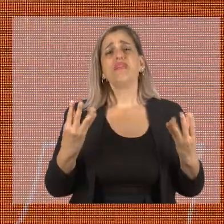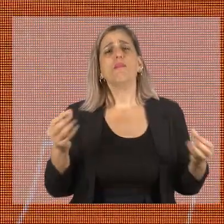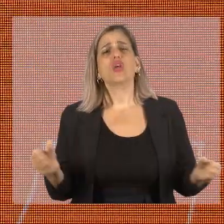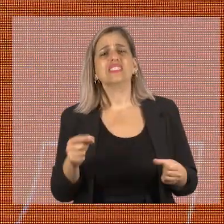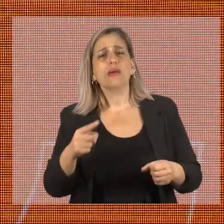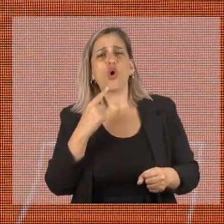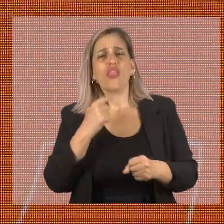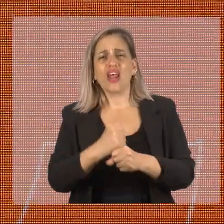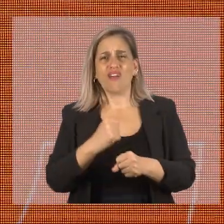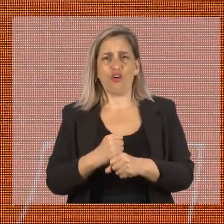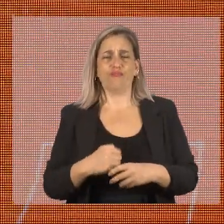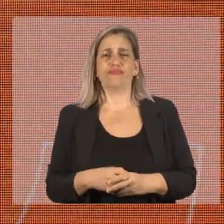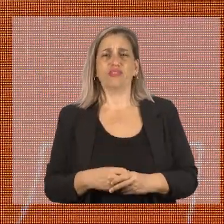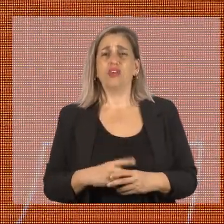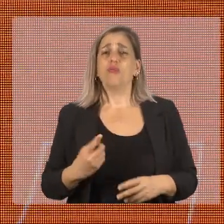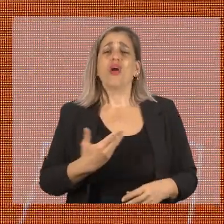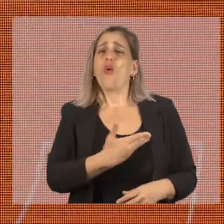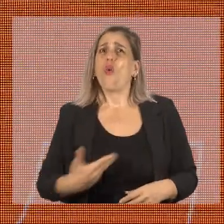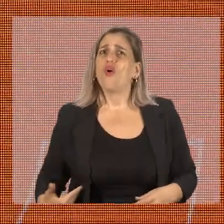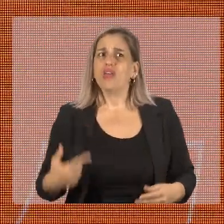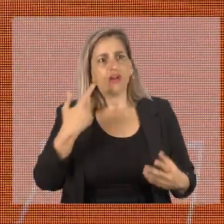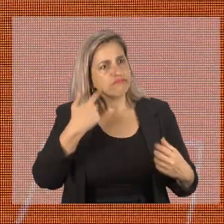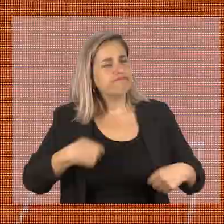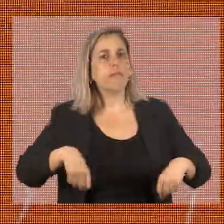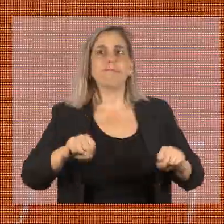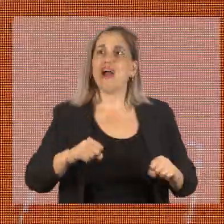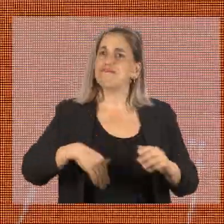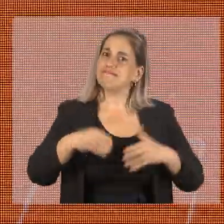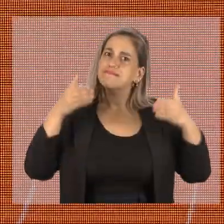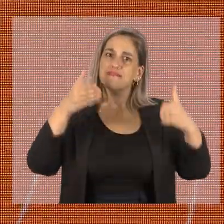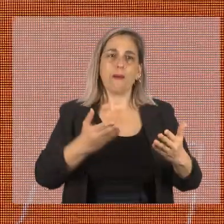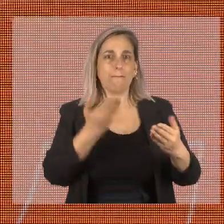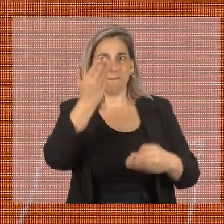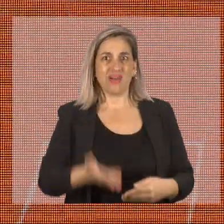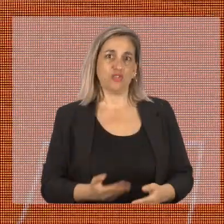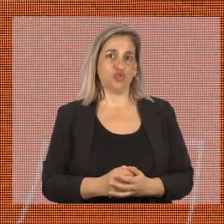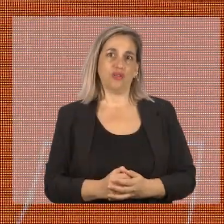¿Por qué hacemos esto? Y porque es un gobierno con una fuerte concepción humanista.